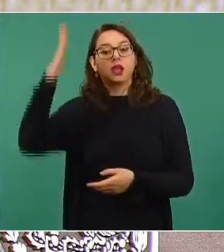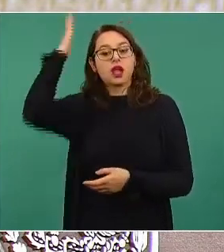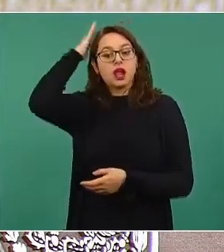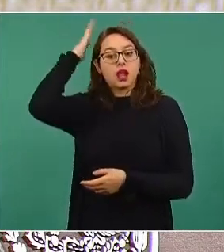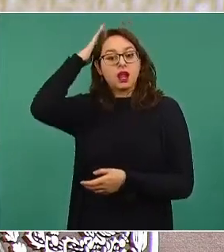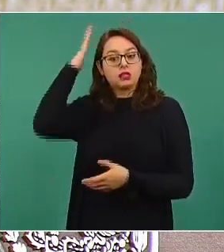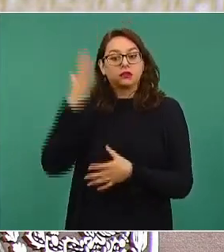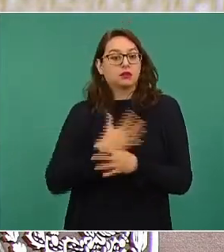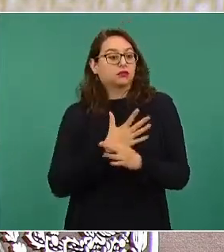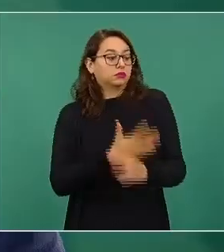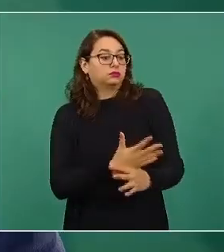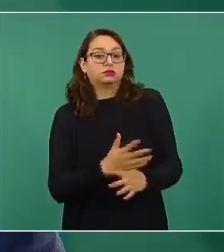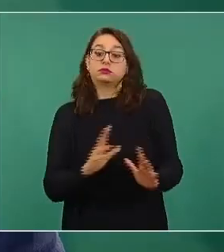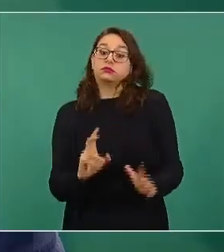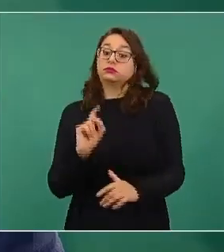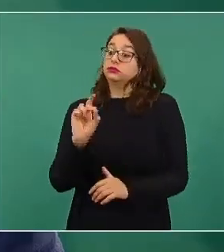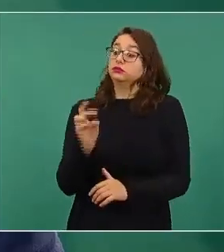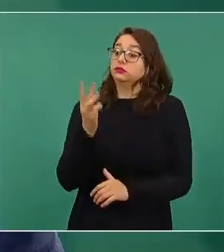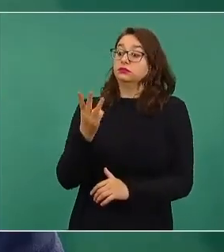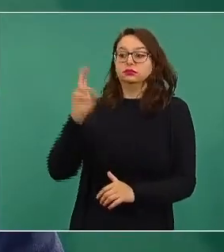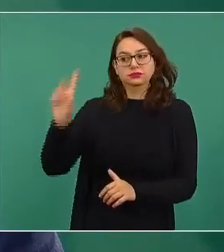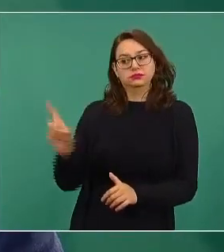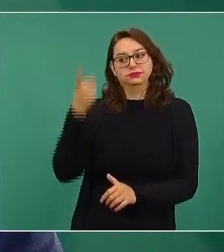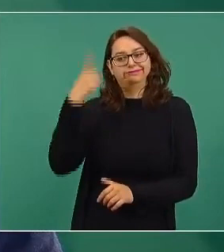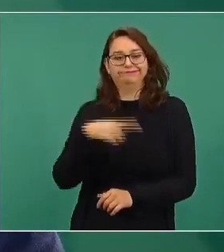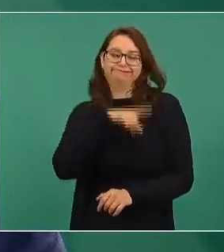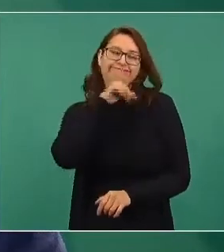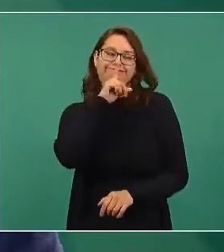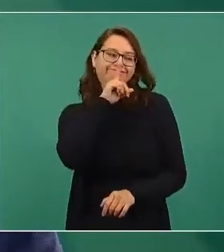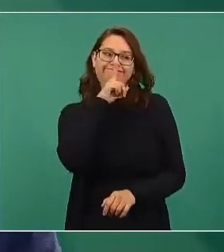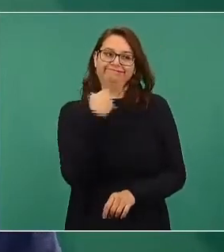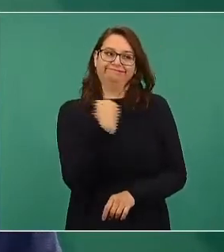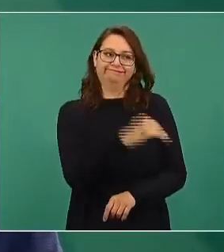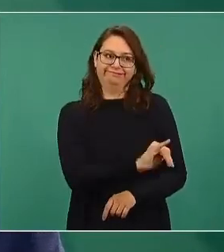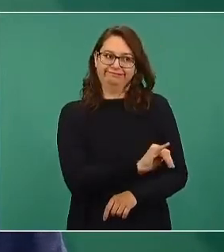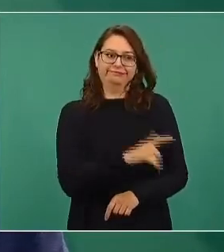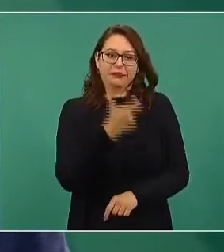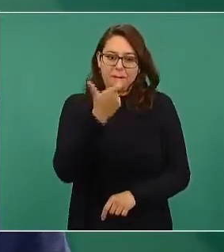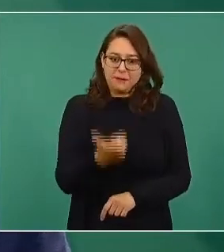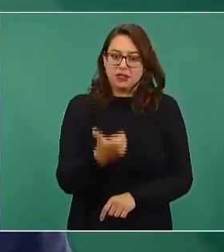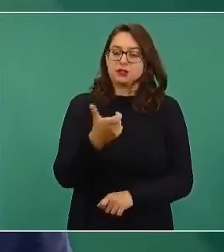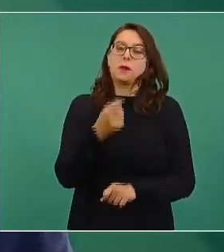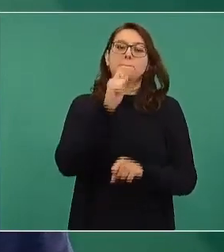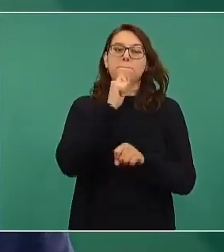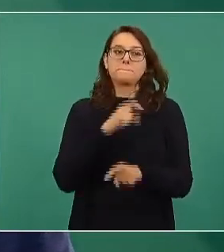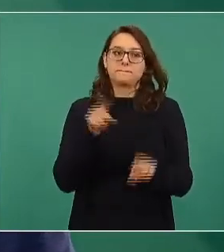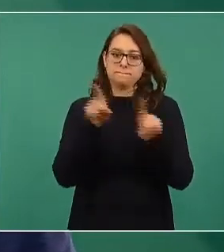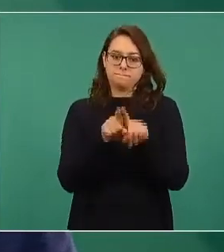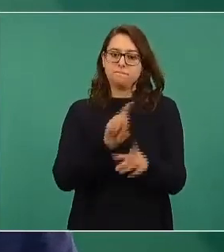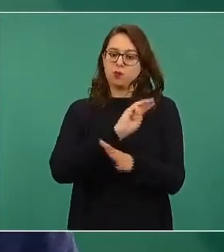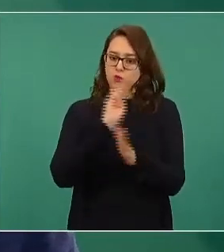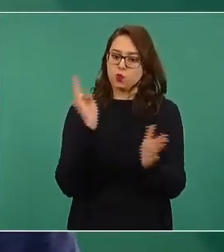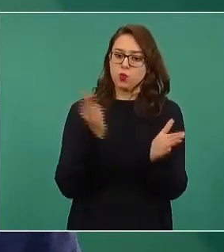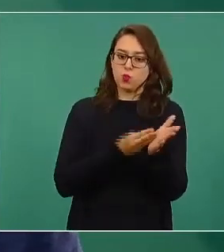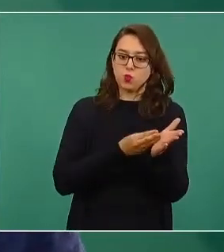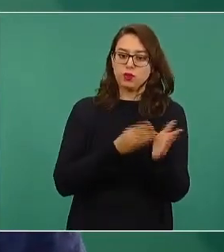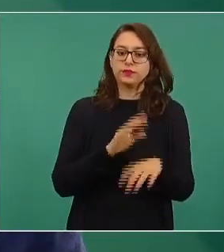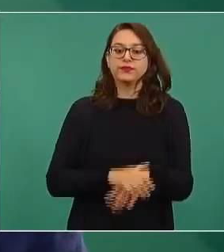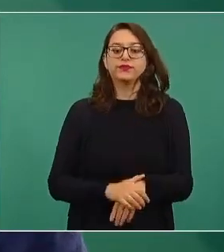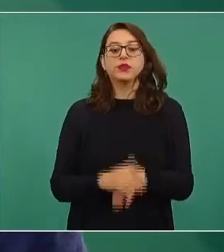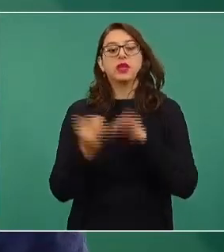Aparte se les impuso una multa. Y el tema de las croquetas de Chedraui, que fue